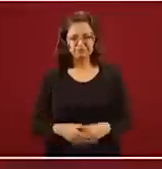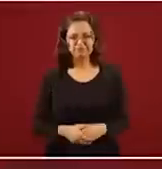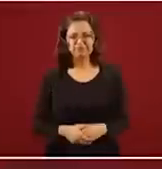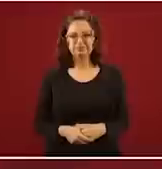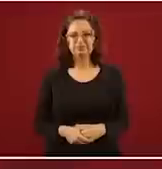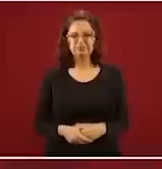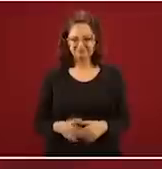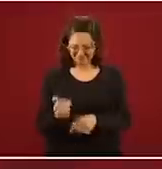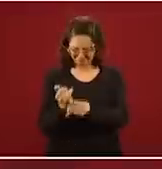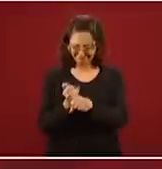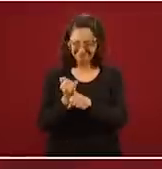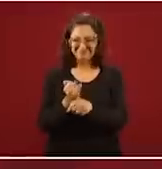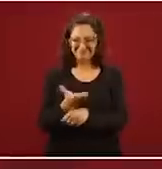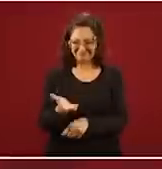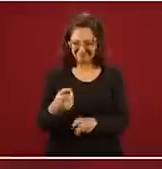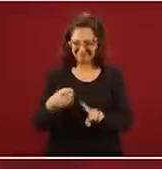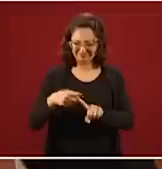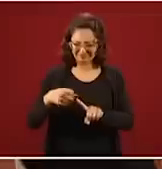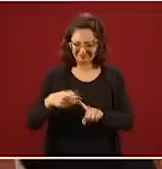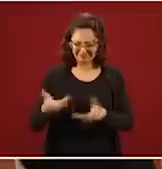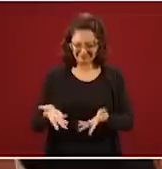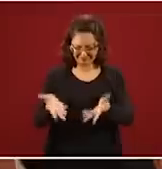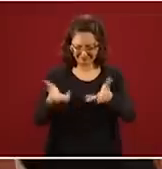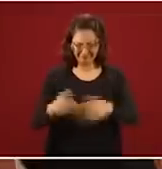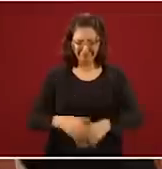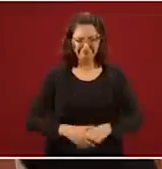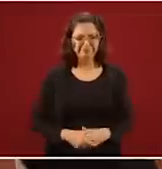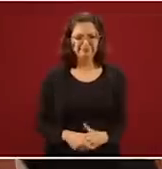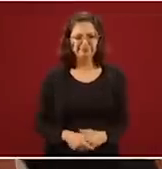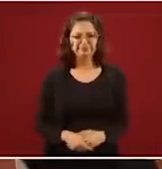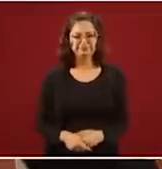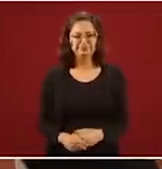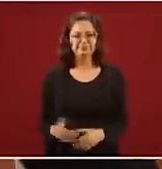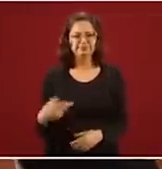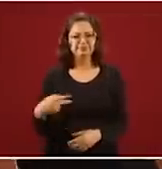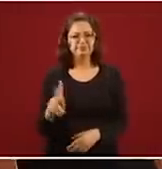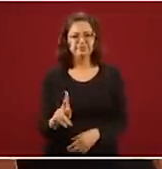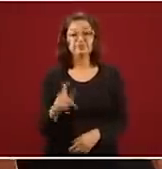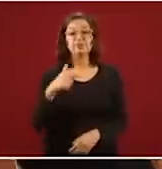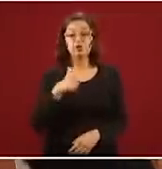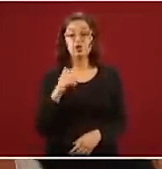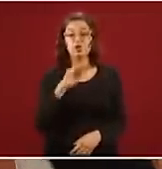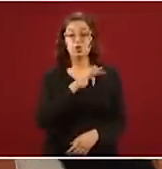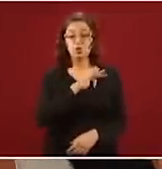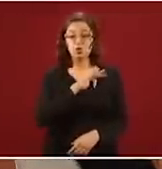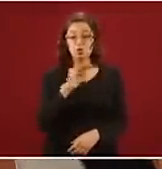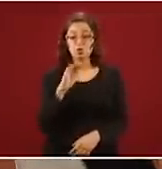Hagan la investigación. O sea, pero yo sí les puedo